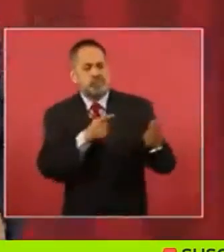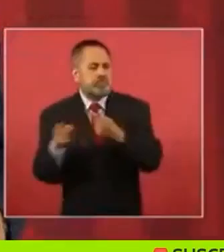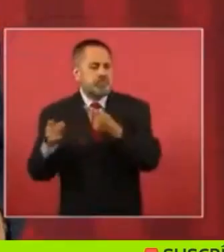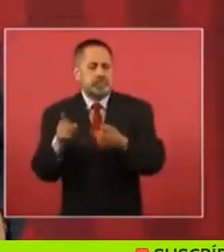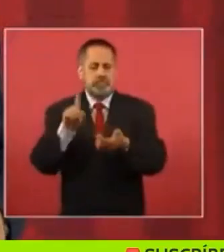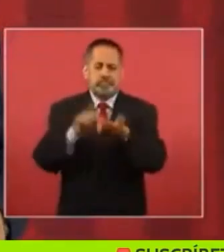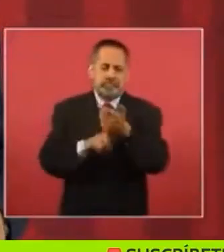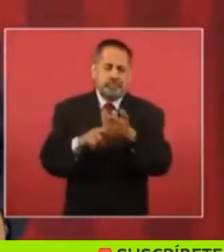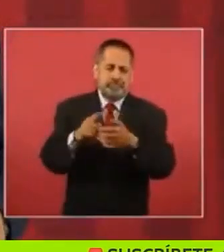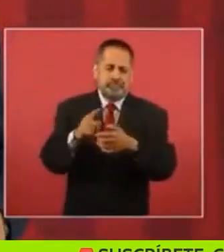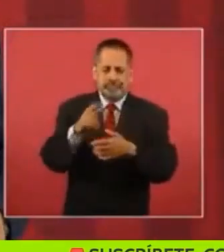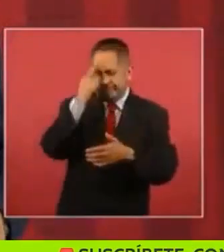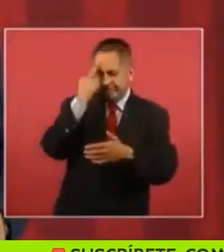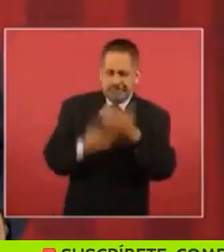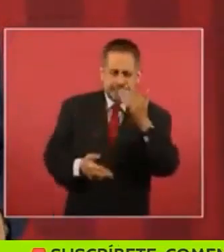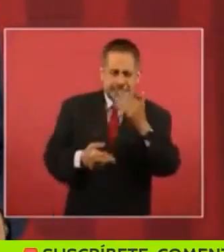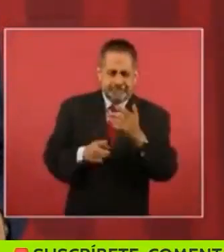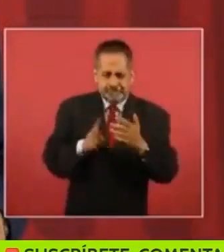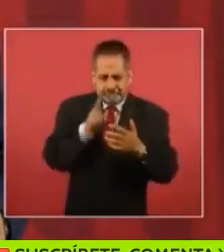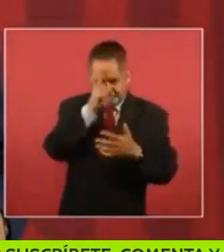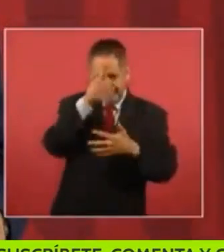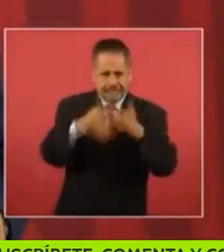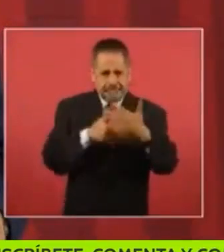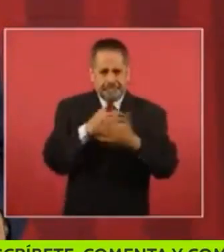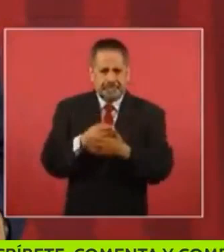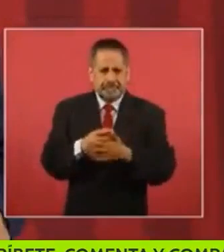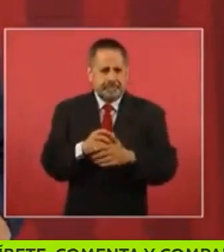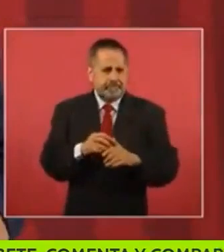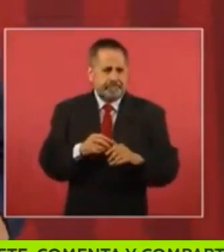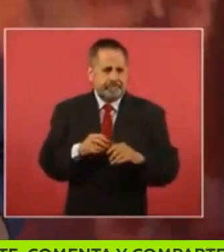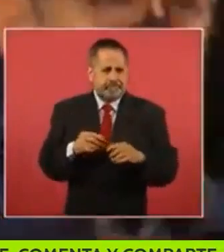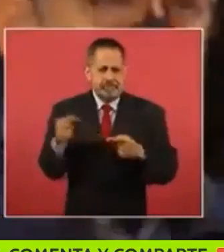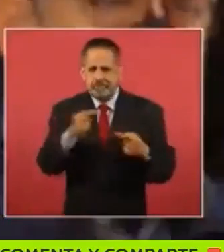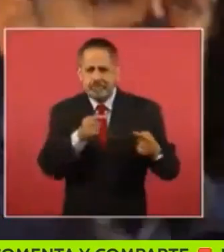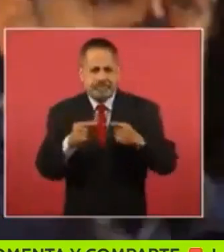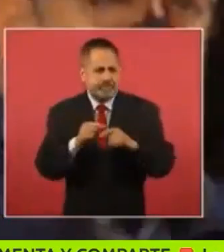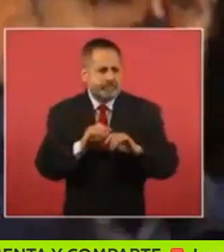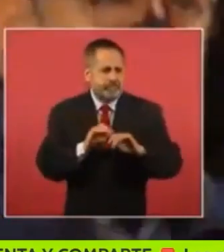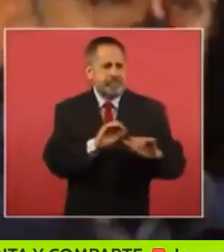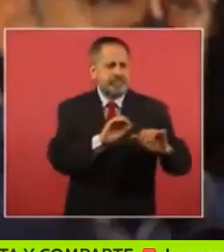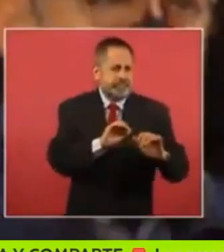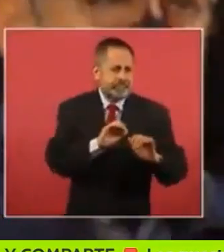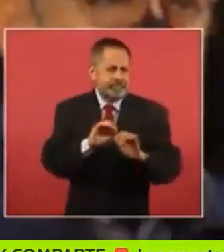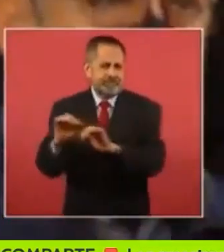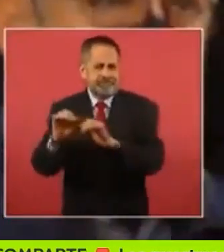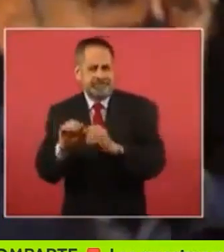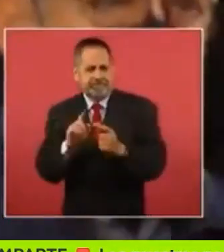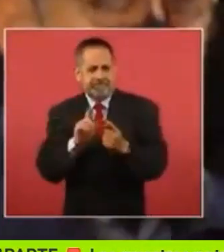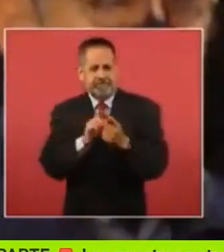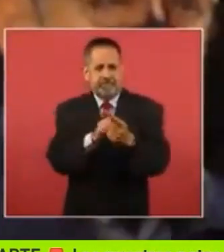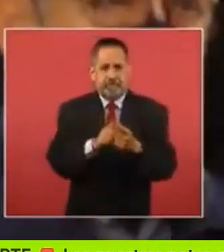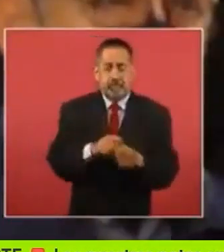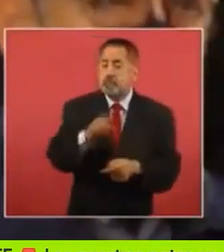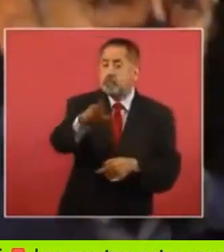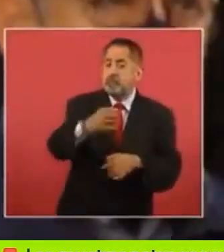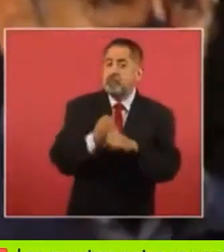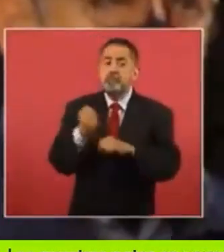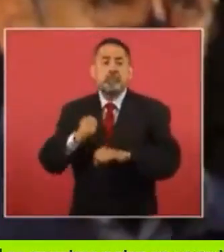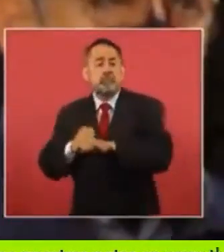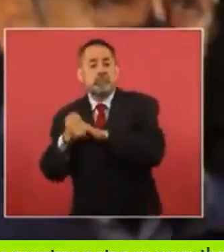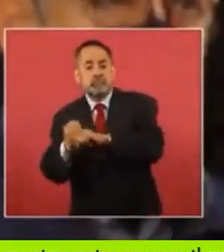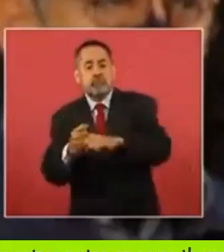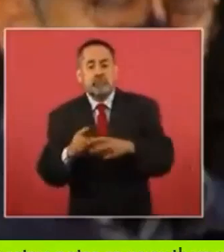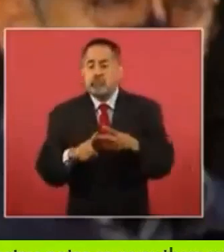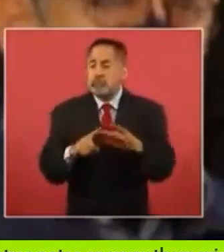violencia y empujones y otras cosas o